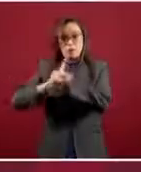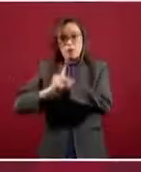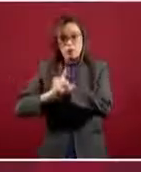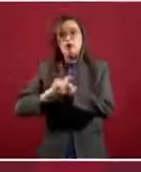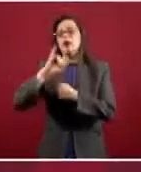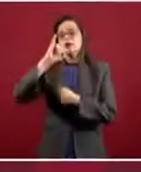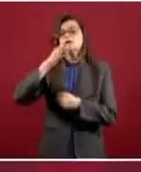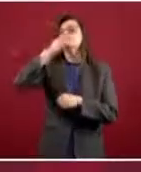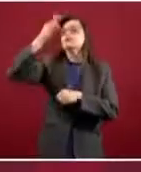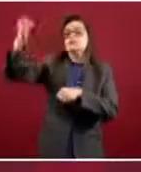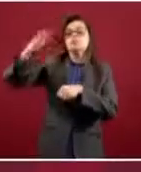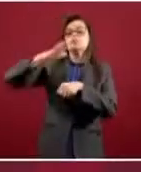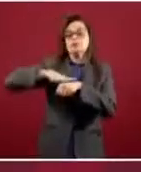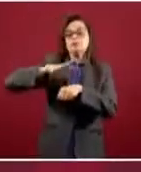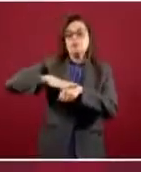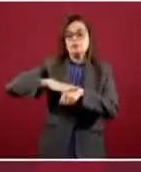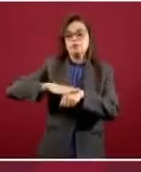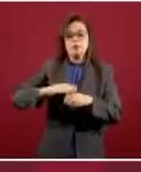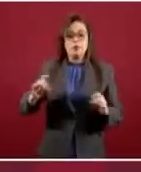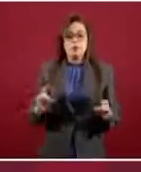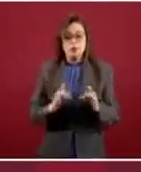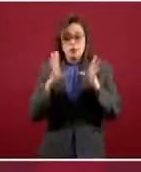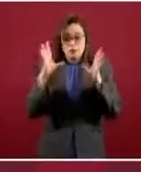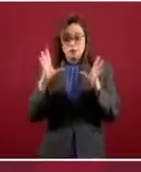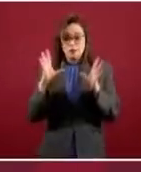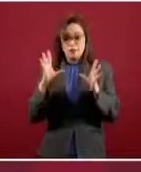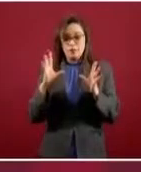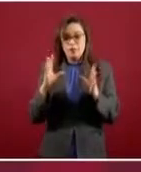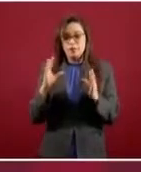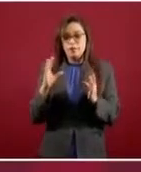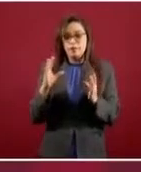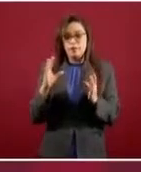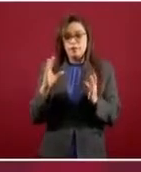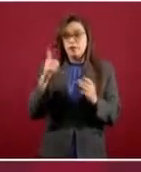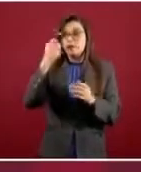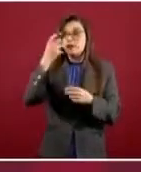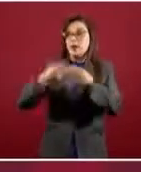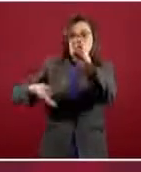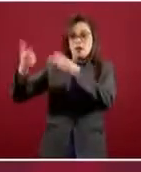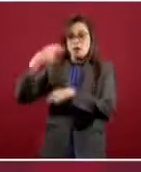que hasta donde sea posible no vengan ahora,